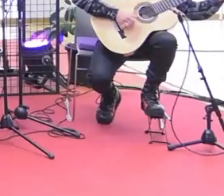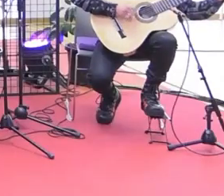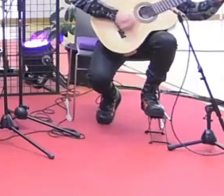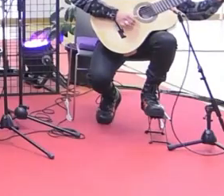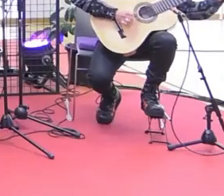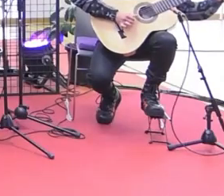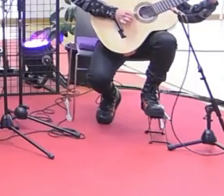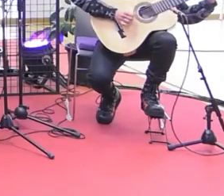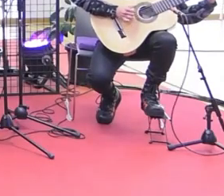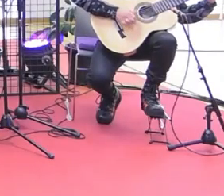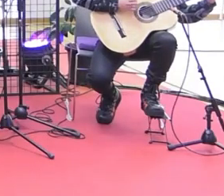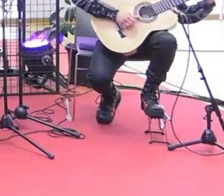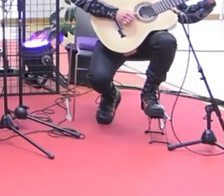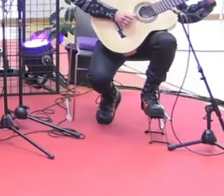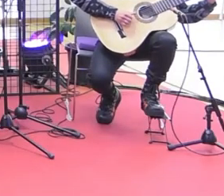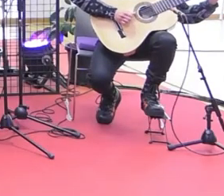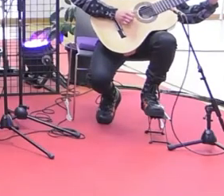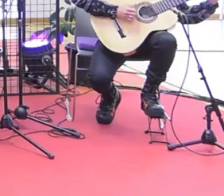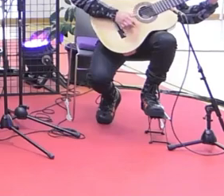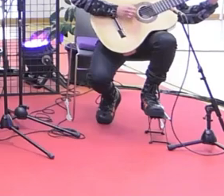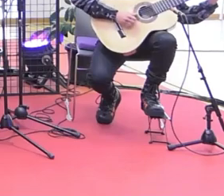no no